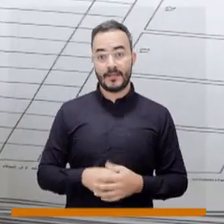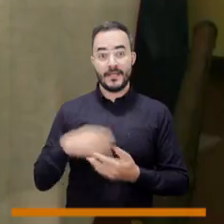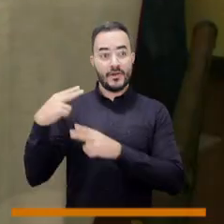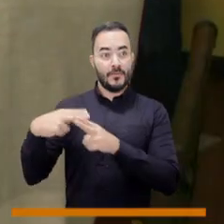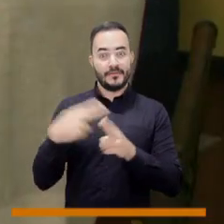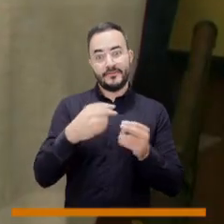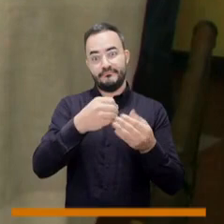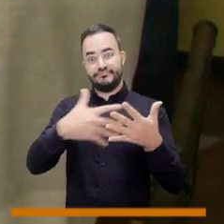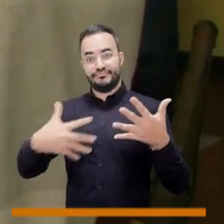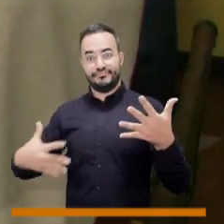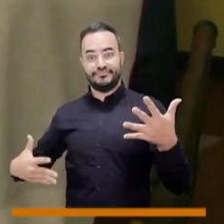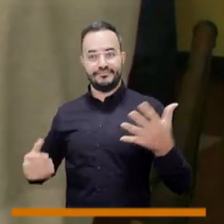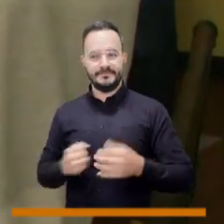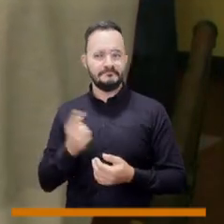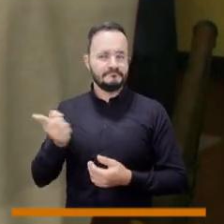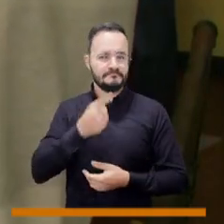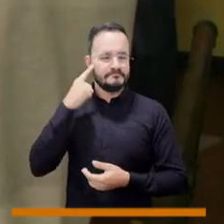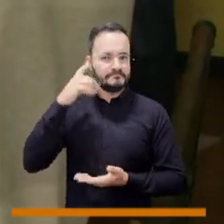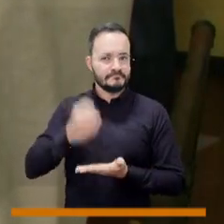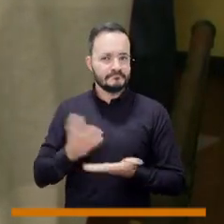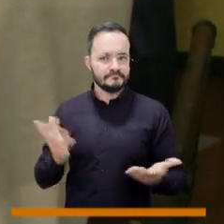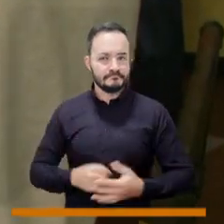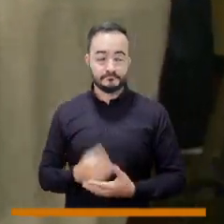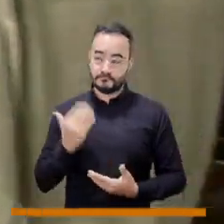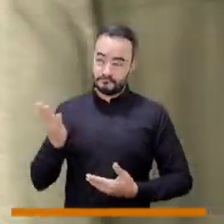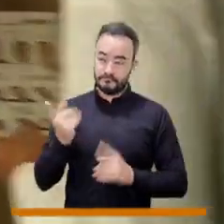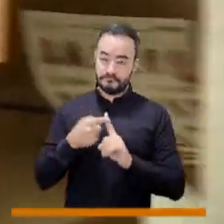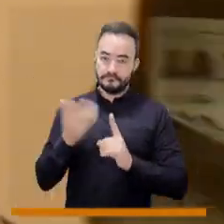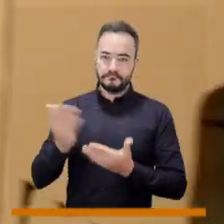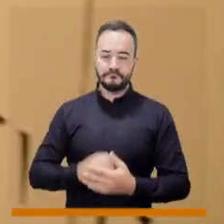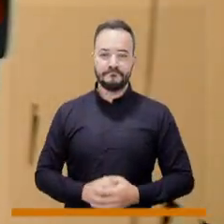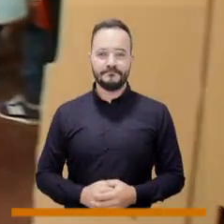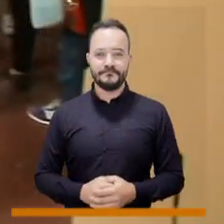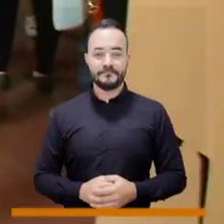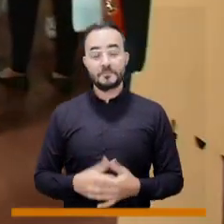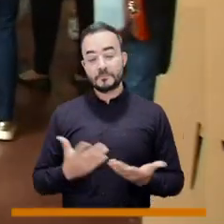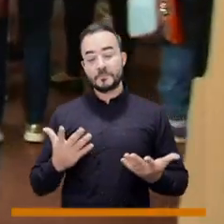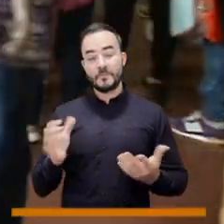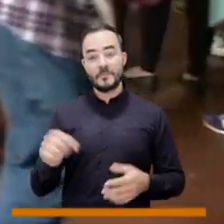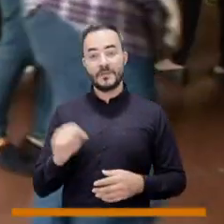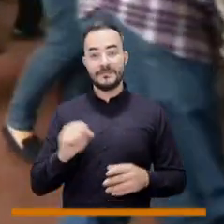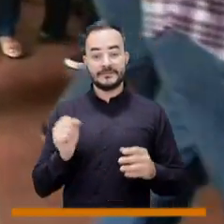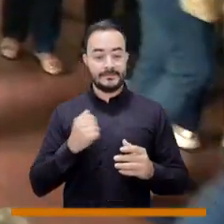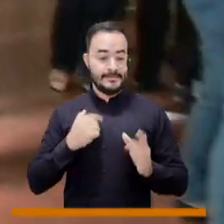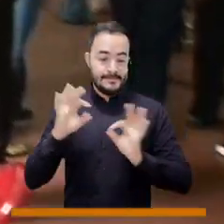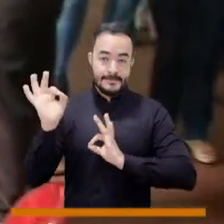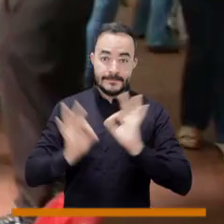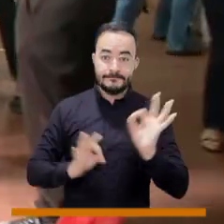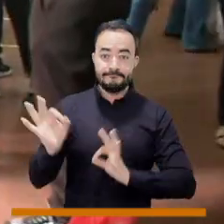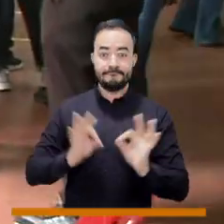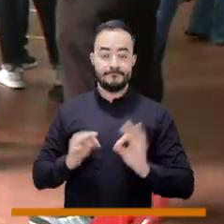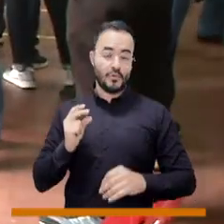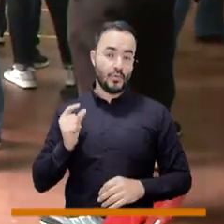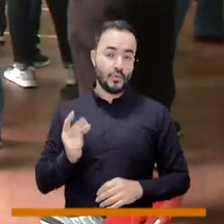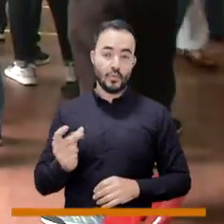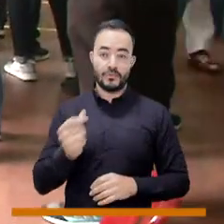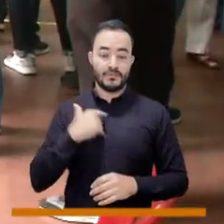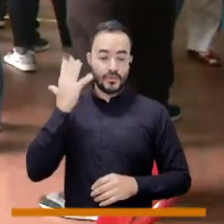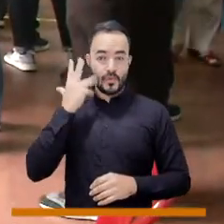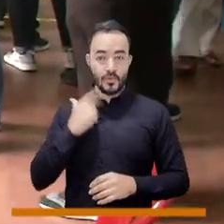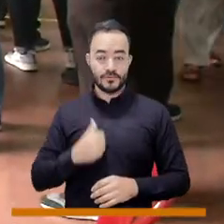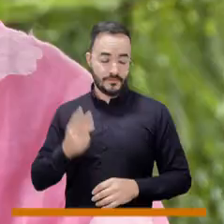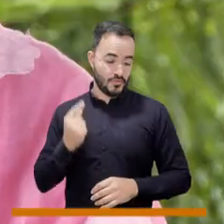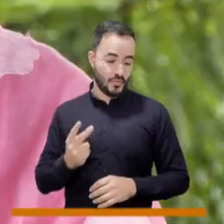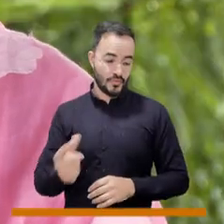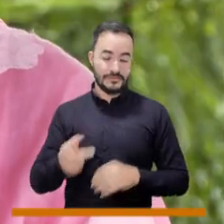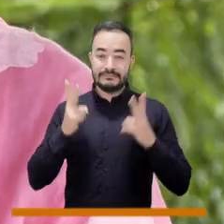nombres? Iniciamos con la doctora Leticia. Caterine, preparándonos muchísimo y trabajando todos los días arduamente